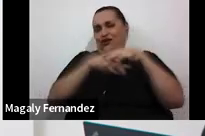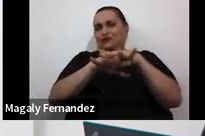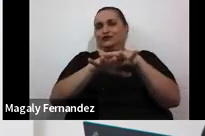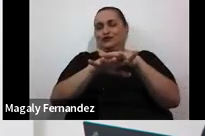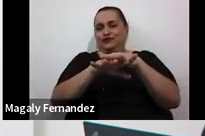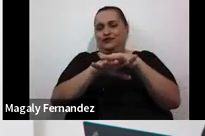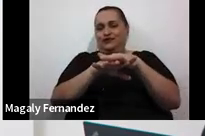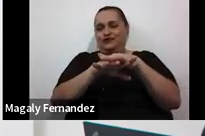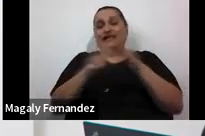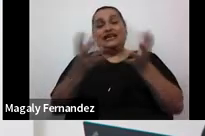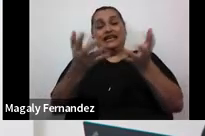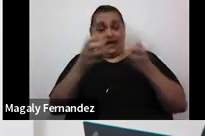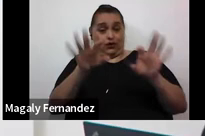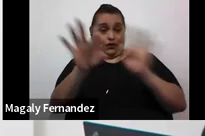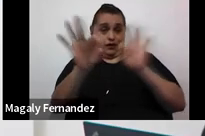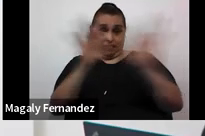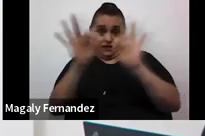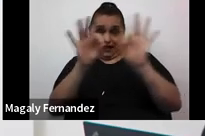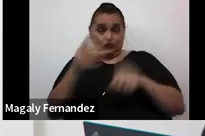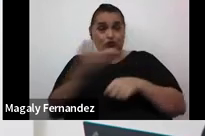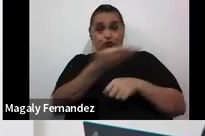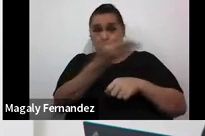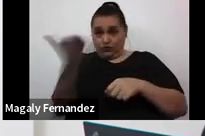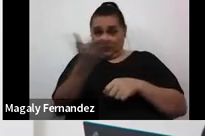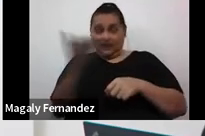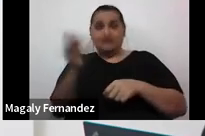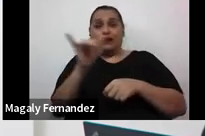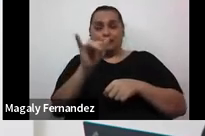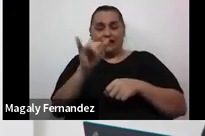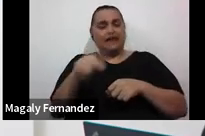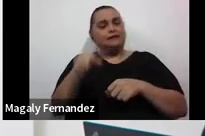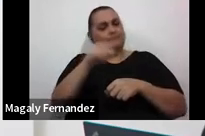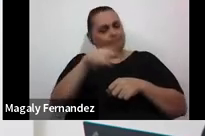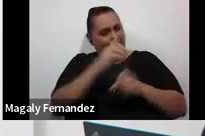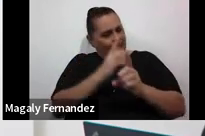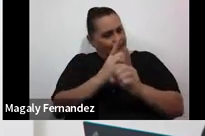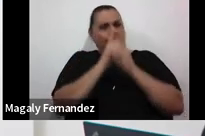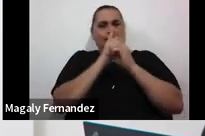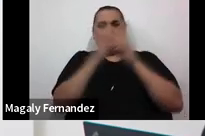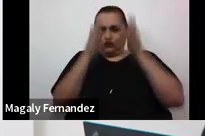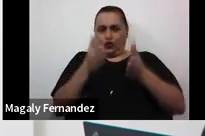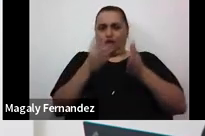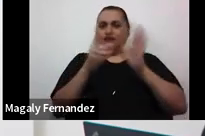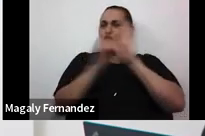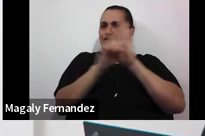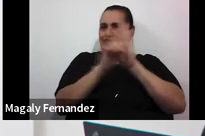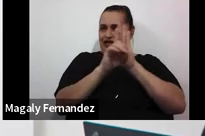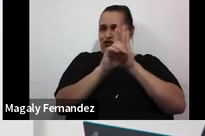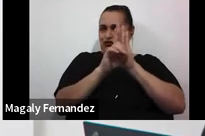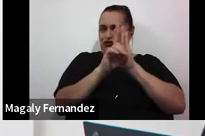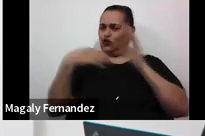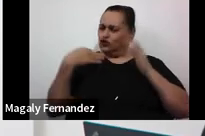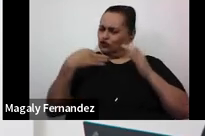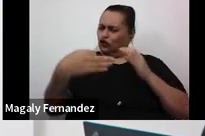Quiero invitarlos a que ustedes también sean ávidos Defensores de los derechos que todos los días